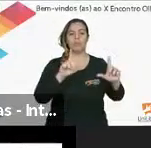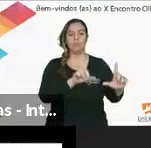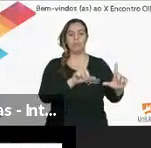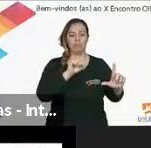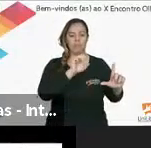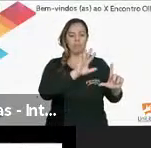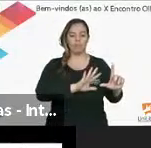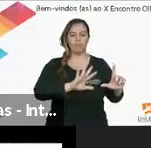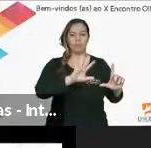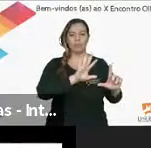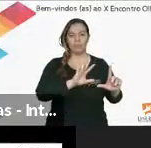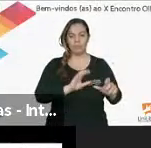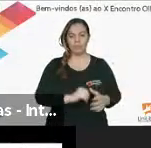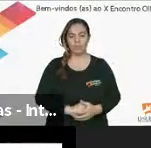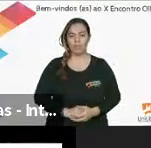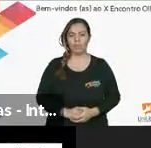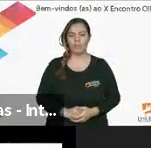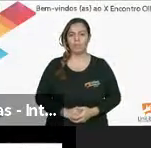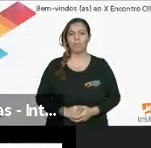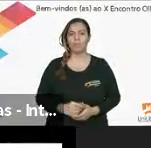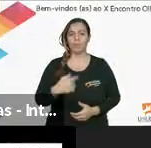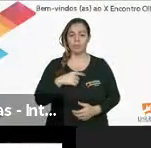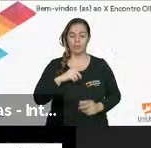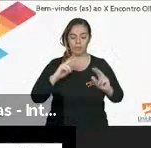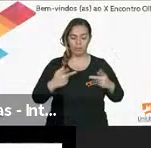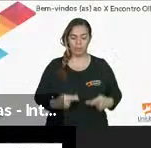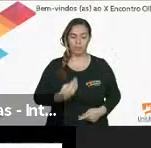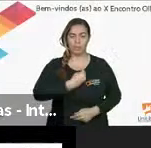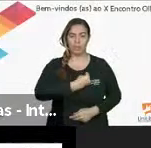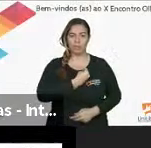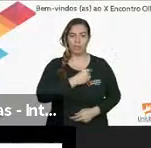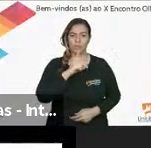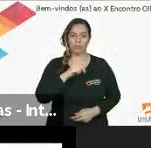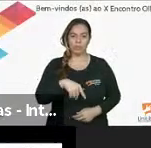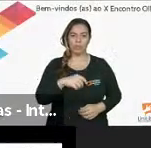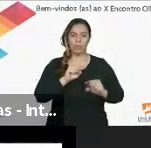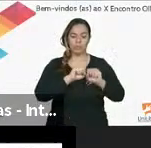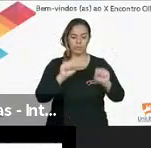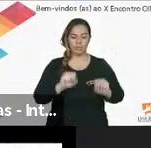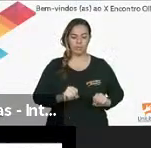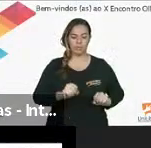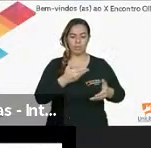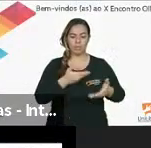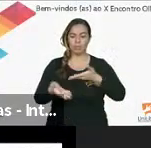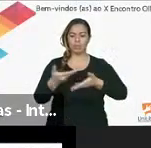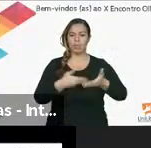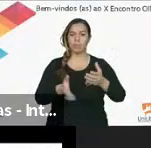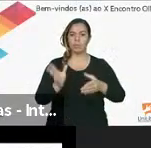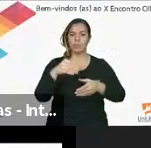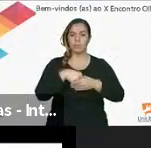la autopoiesis es que los seres vivos son sistemas dinámicos constituidos,